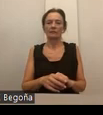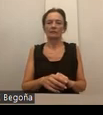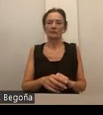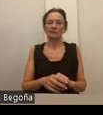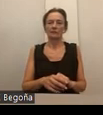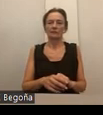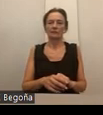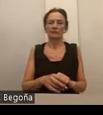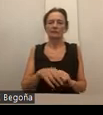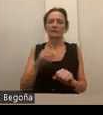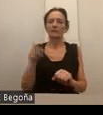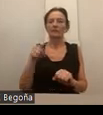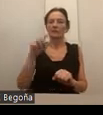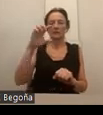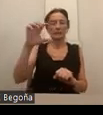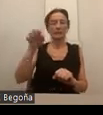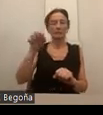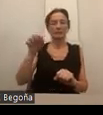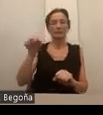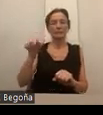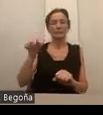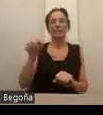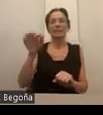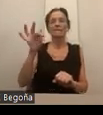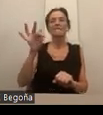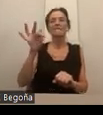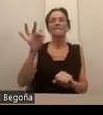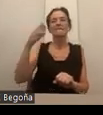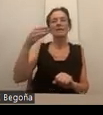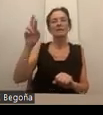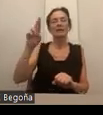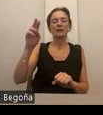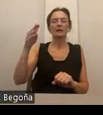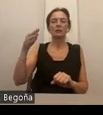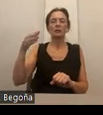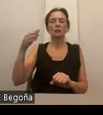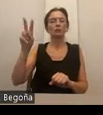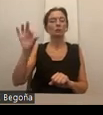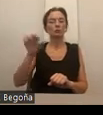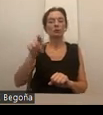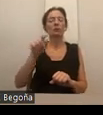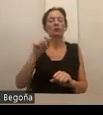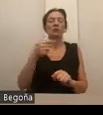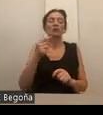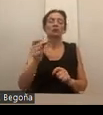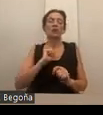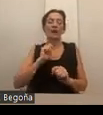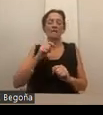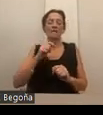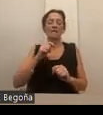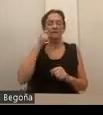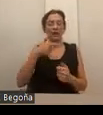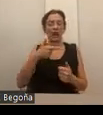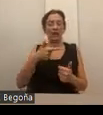Tenemos el Fiber Boost. En esencia, lo que estamos dando con el Fiber Boost es fibra, fundamentalmente. Por lo tanto, estamos haciendo un